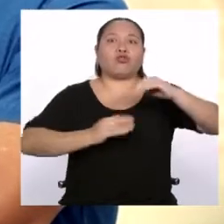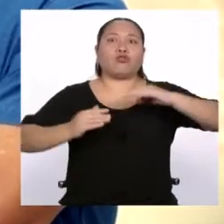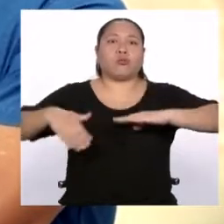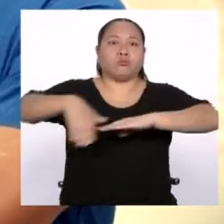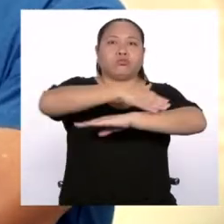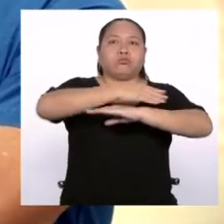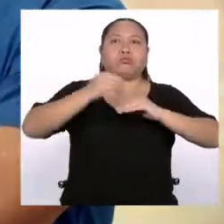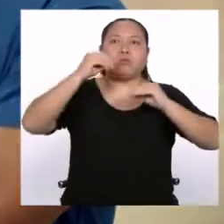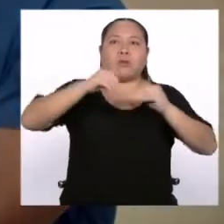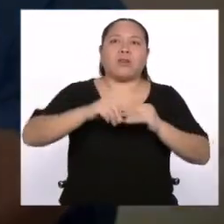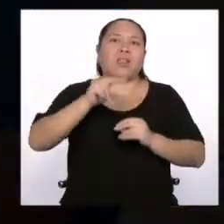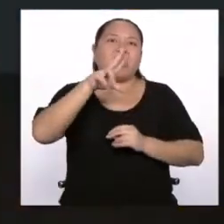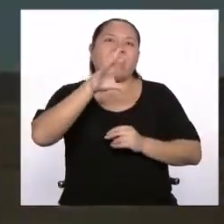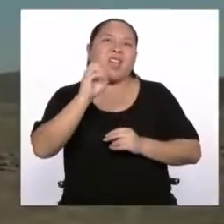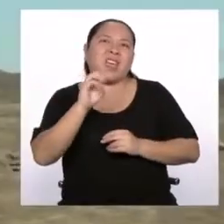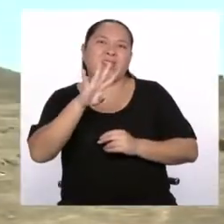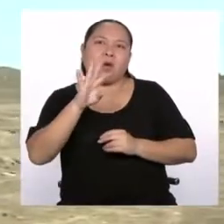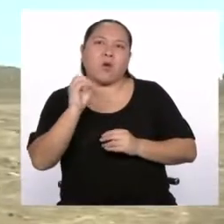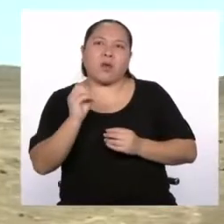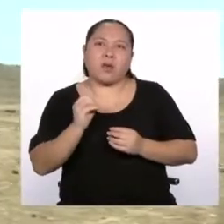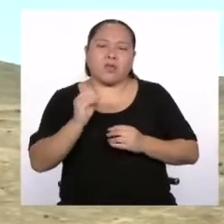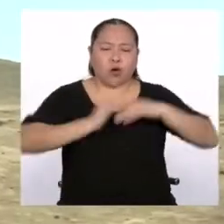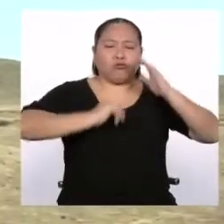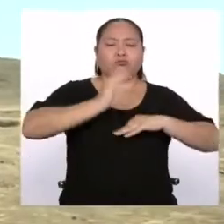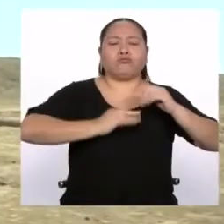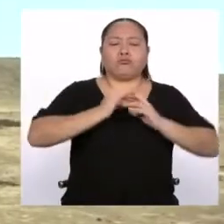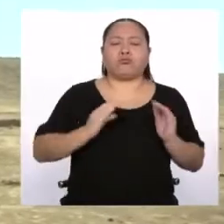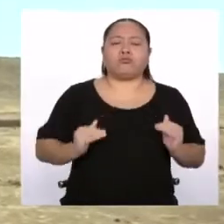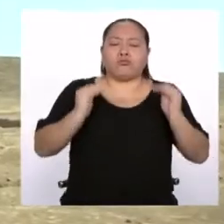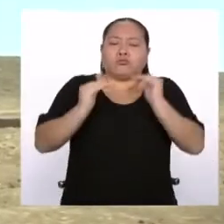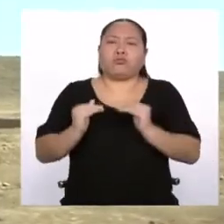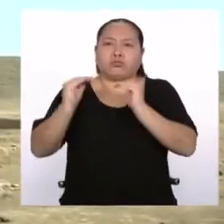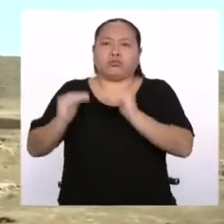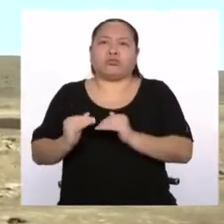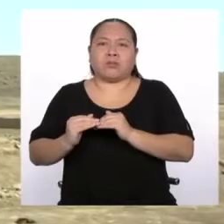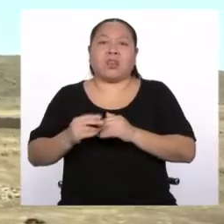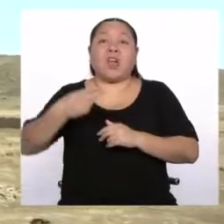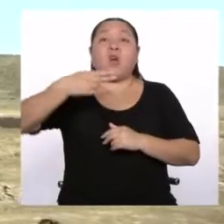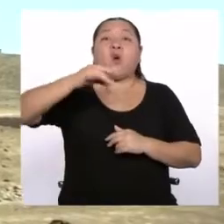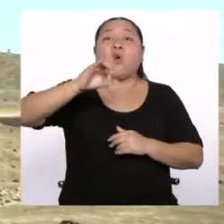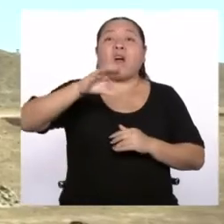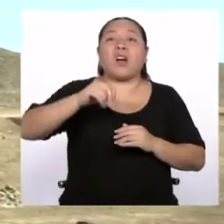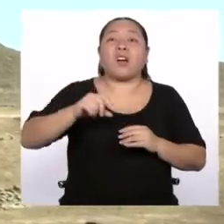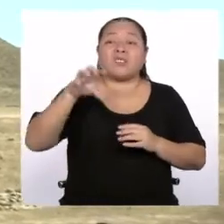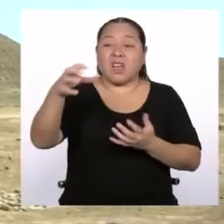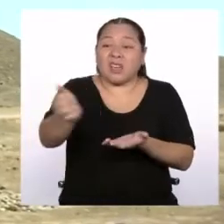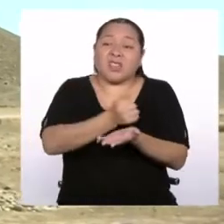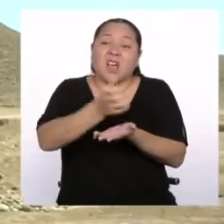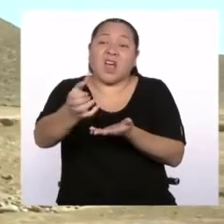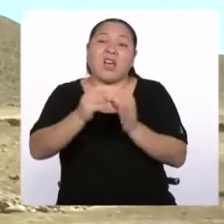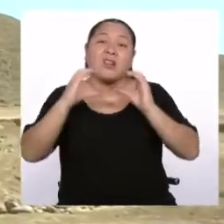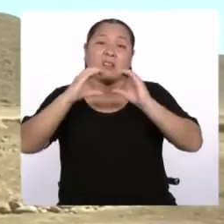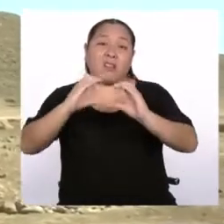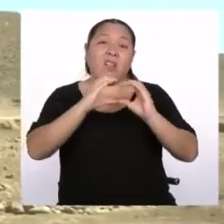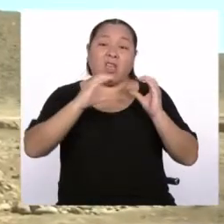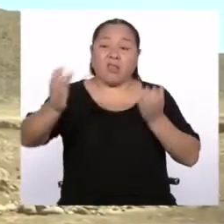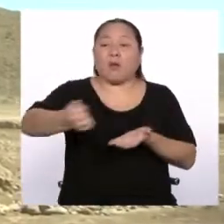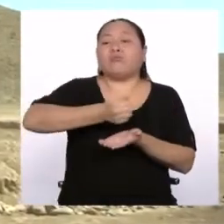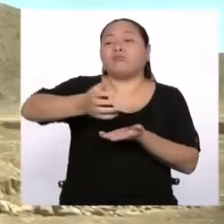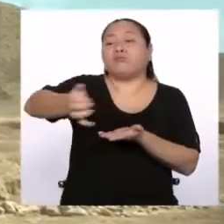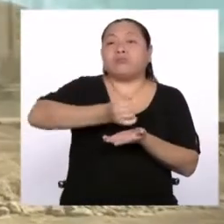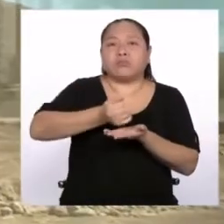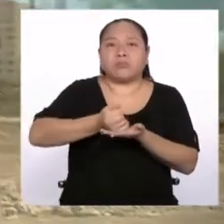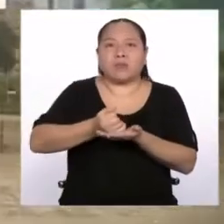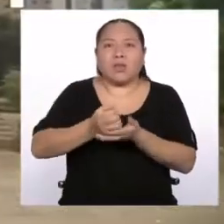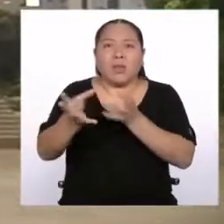y 40 construir la ciudad haciendo de las huacas canteras para hacer ladrillos, cosa que también se ha hecho.